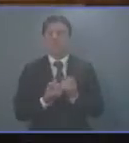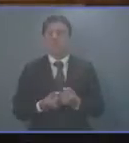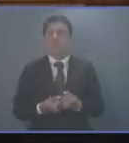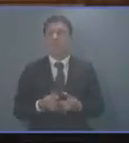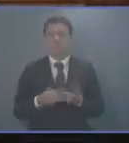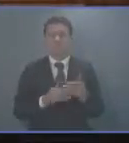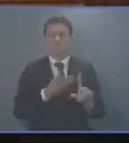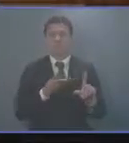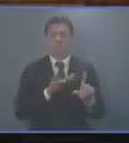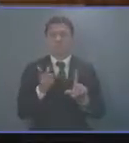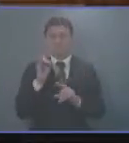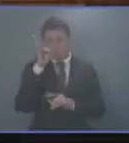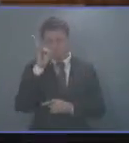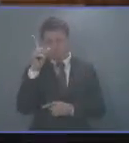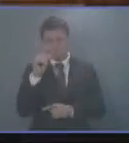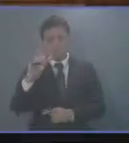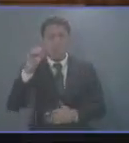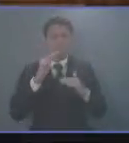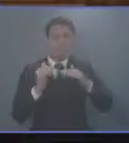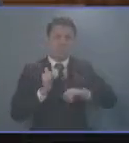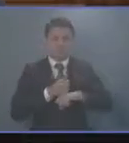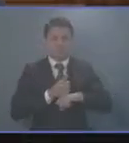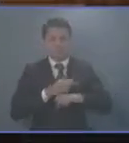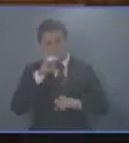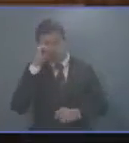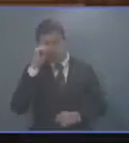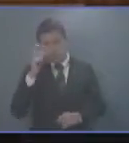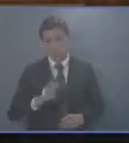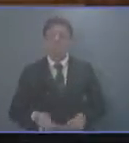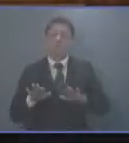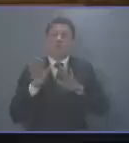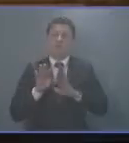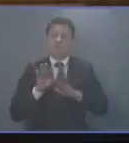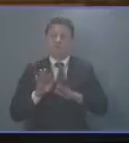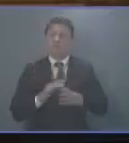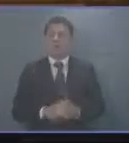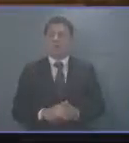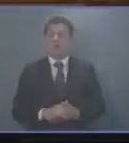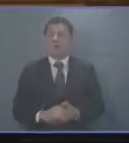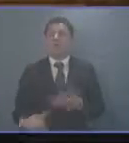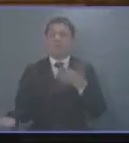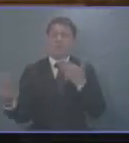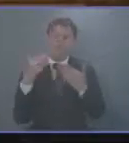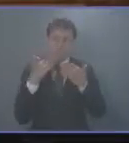al objetivo que ellos pretenden, que es una estabilidad laboral. Así que solamente